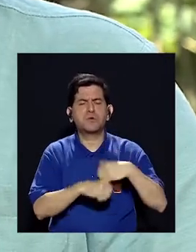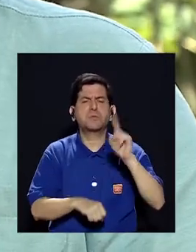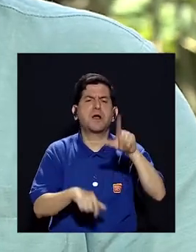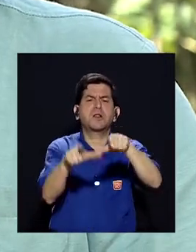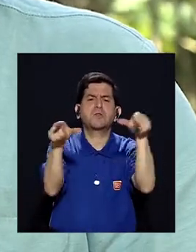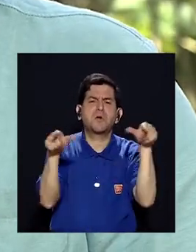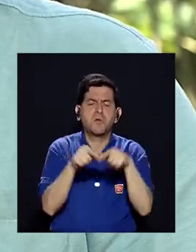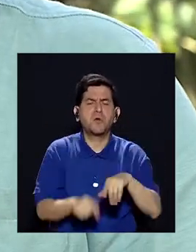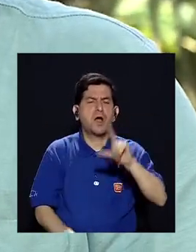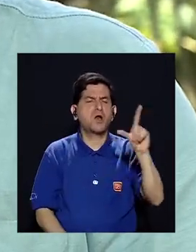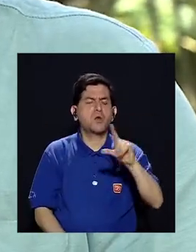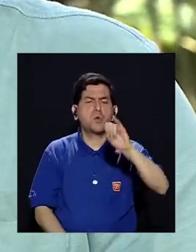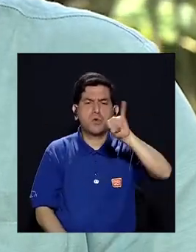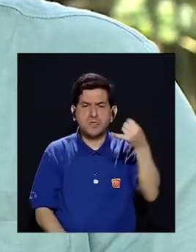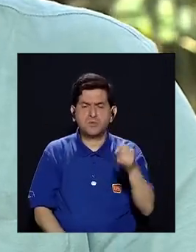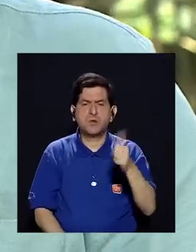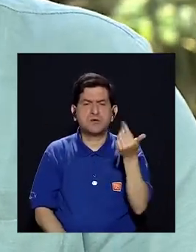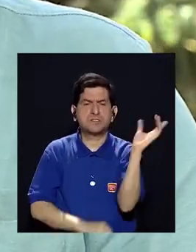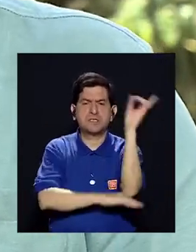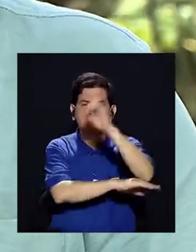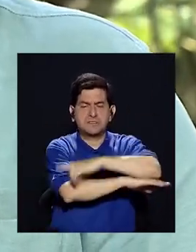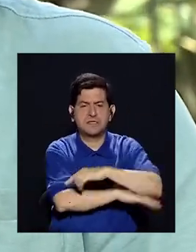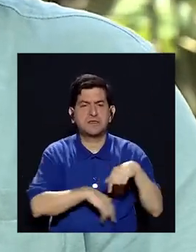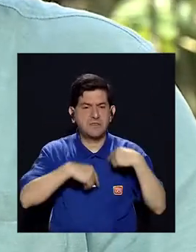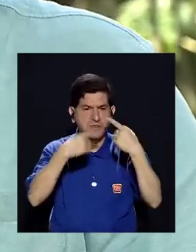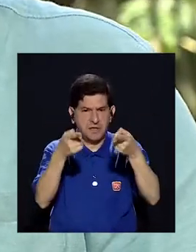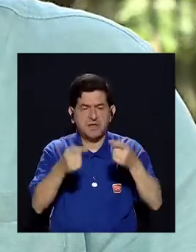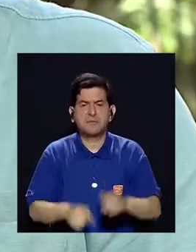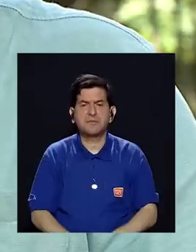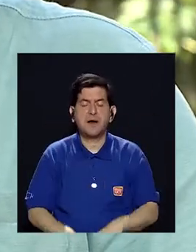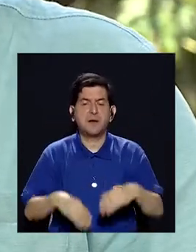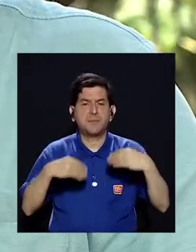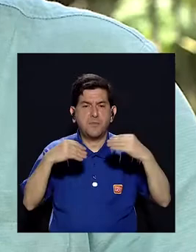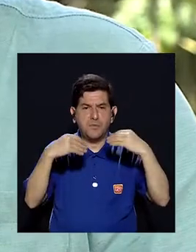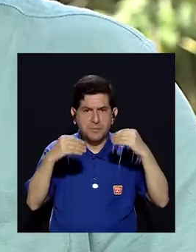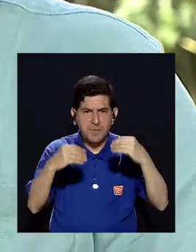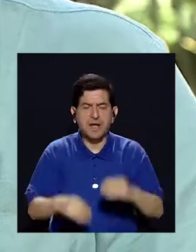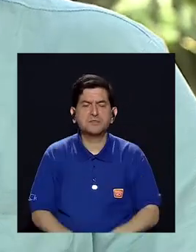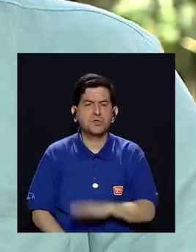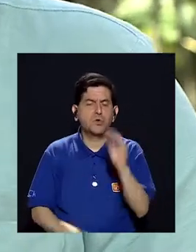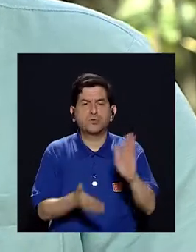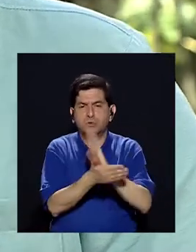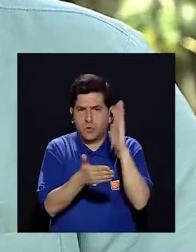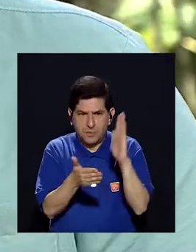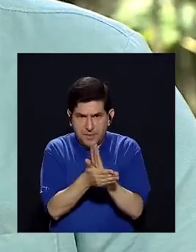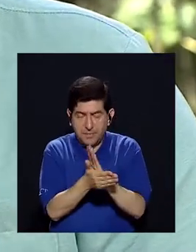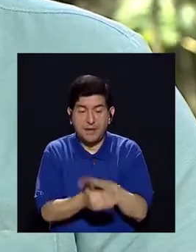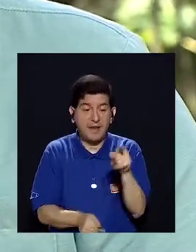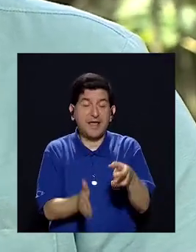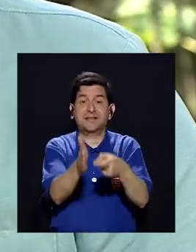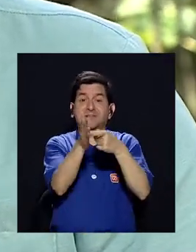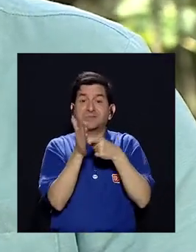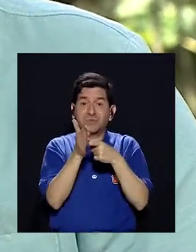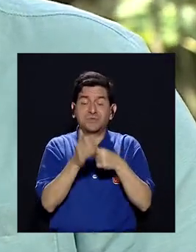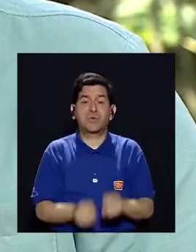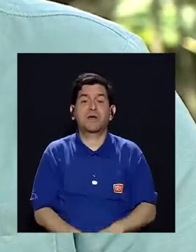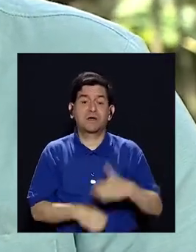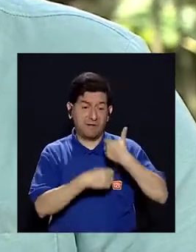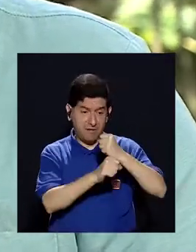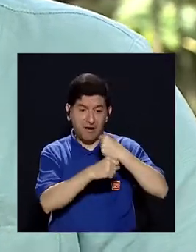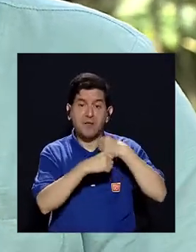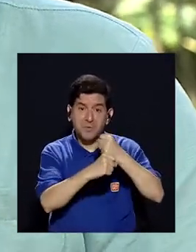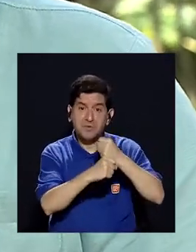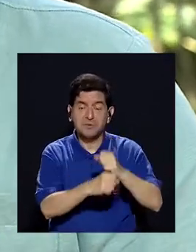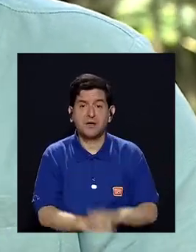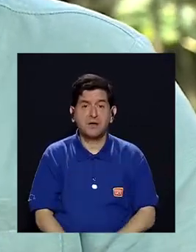tal, lunes y jueves de cada 15 días pasa por los secos, por los plásticos, por el papel. Entonces eso es lo que nosotros tenemos que exigir a las